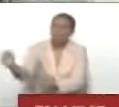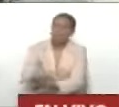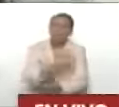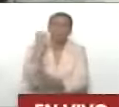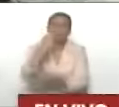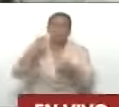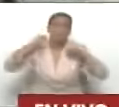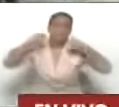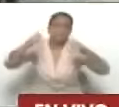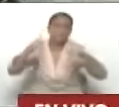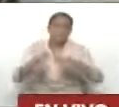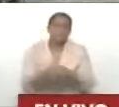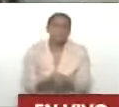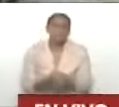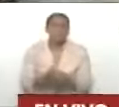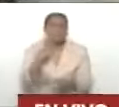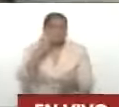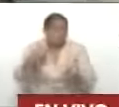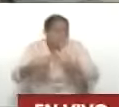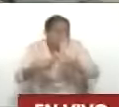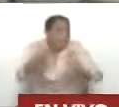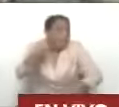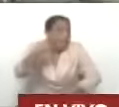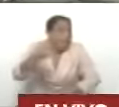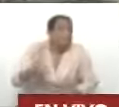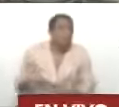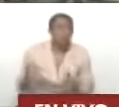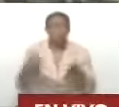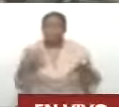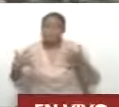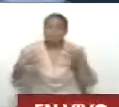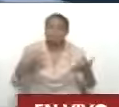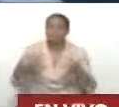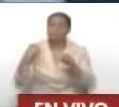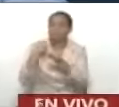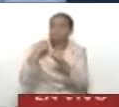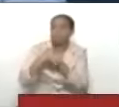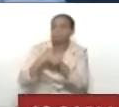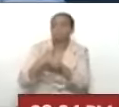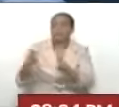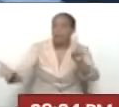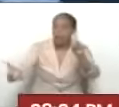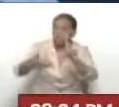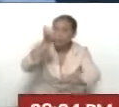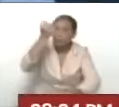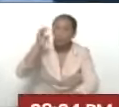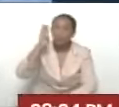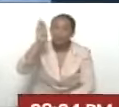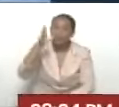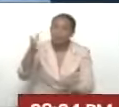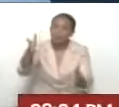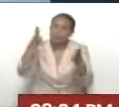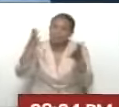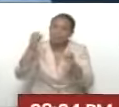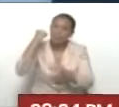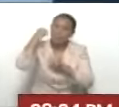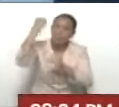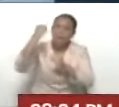Arrancamos bien y debemos mantener el ritmo para coronar la